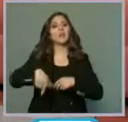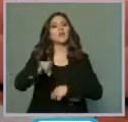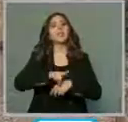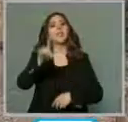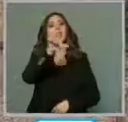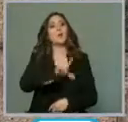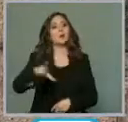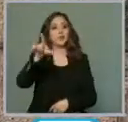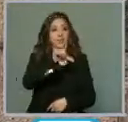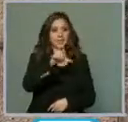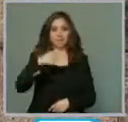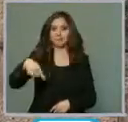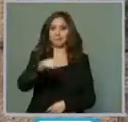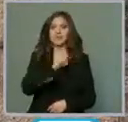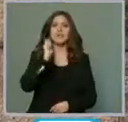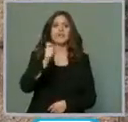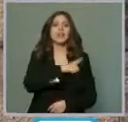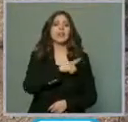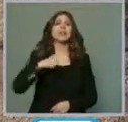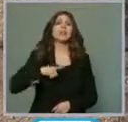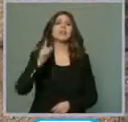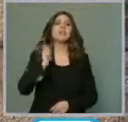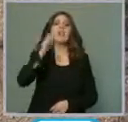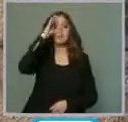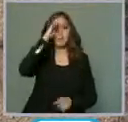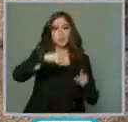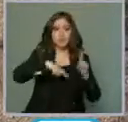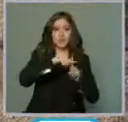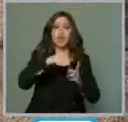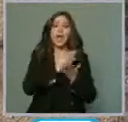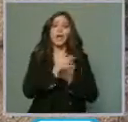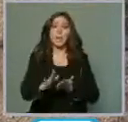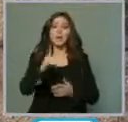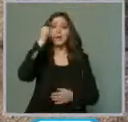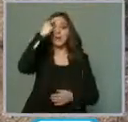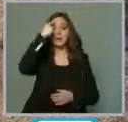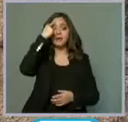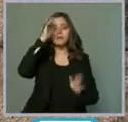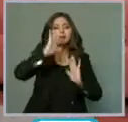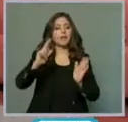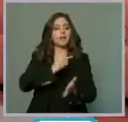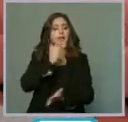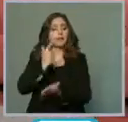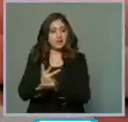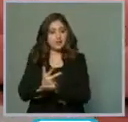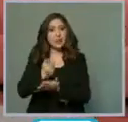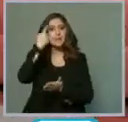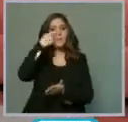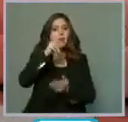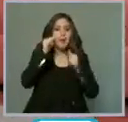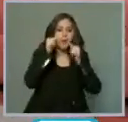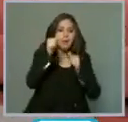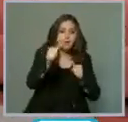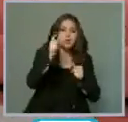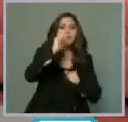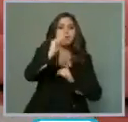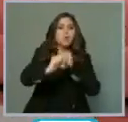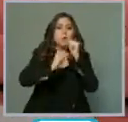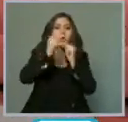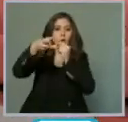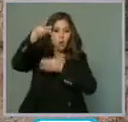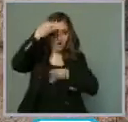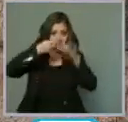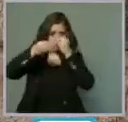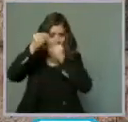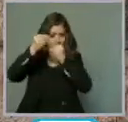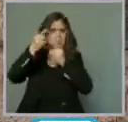es, y el Con lunes, toda la actitud. con toda la actitud y con el cerebro perfectamente descansado para aprender muchísimo. Y qué mejor que aprender a comer.